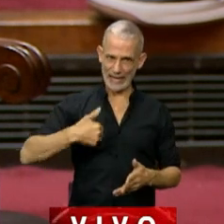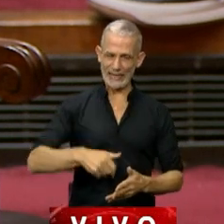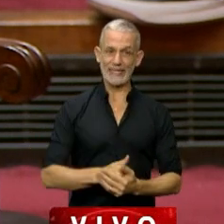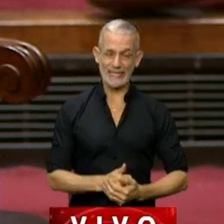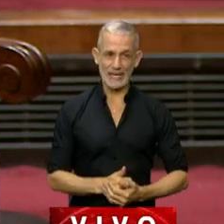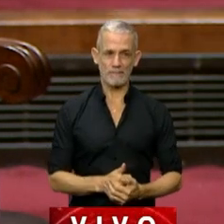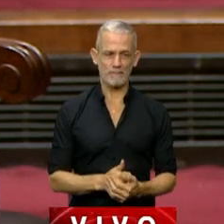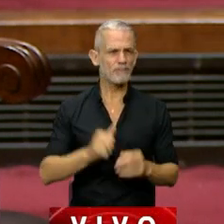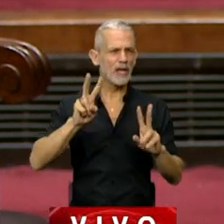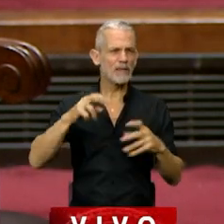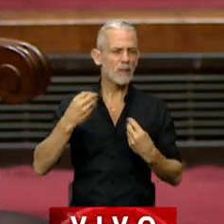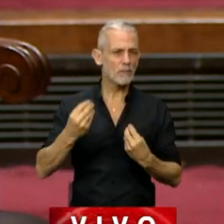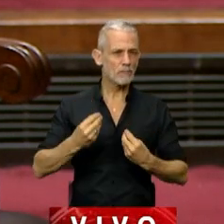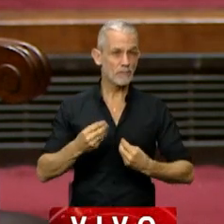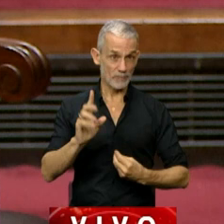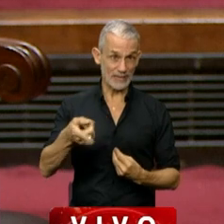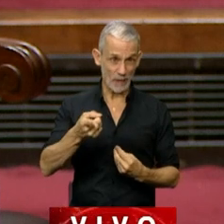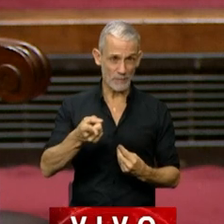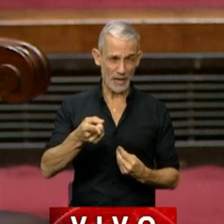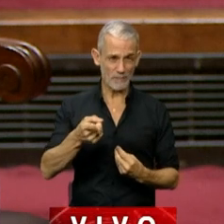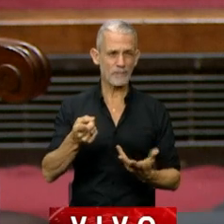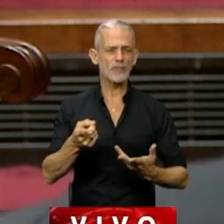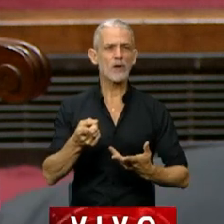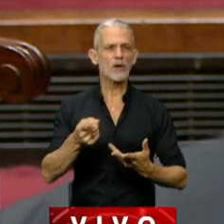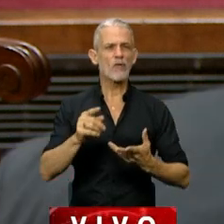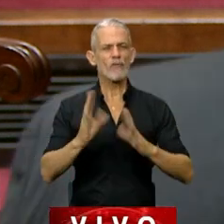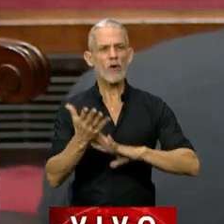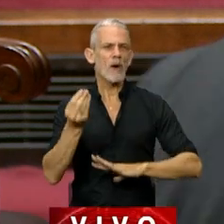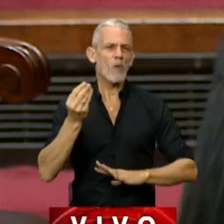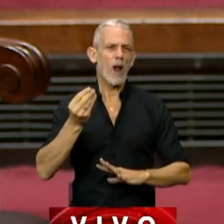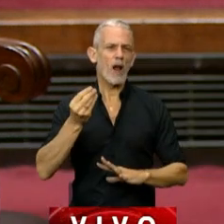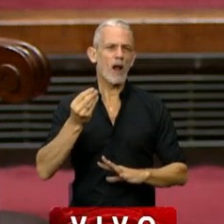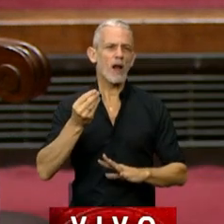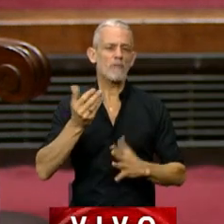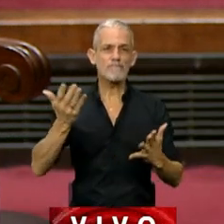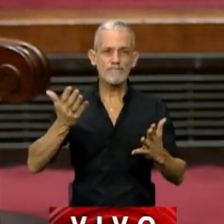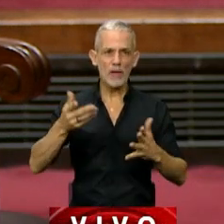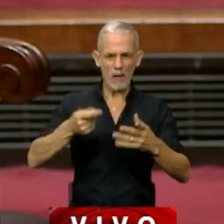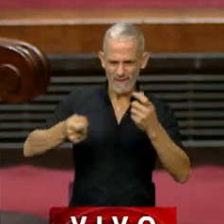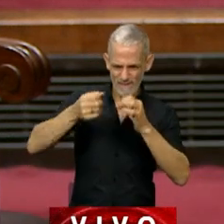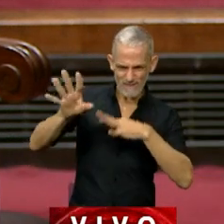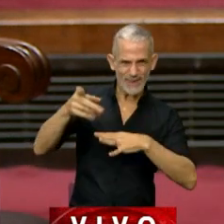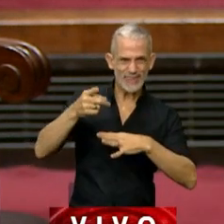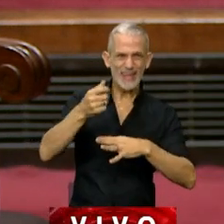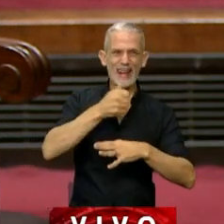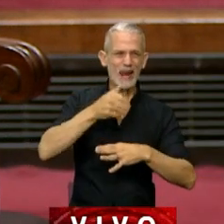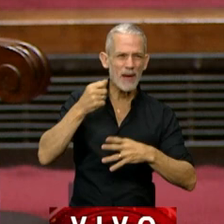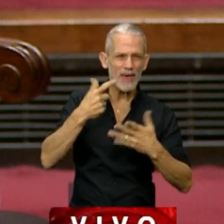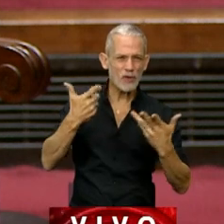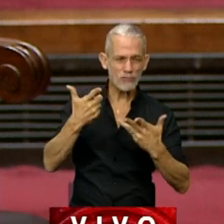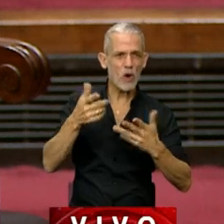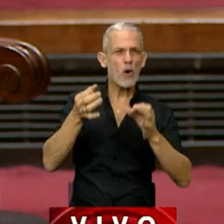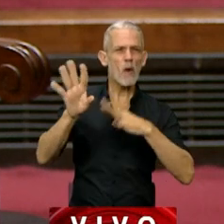Una cuestión que tiene que ver con el formato con los que se comercializan los medicamentos, ¿no? Que nos